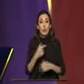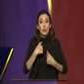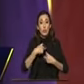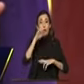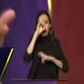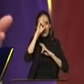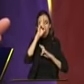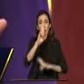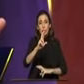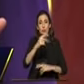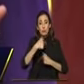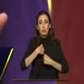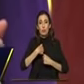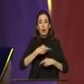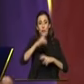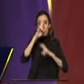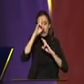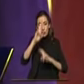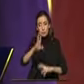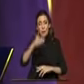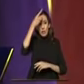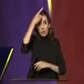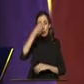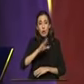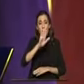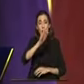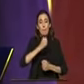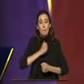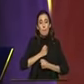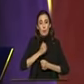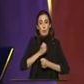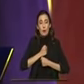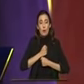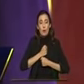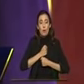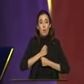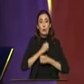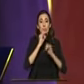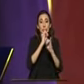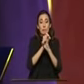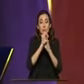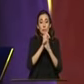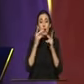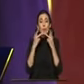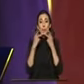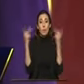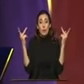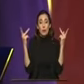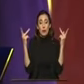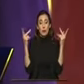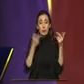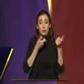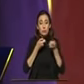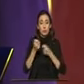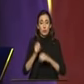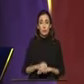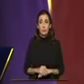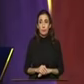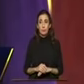Respeto, respeto y autonomía a las decisiones de las entidades autónomas de control del